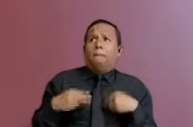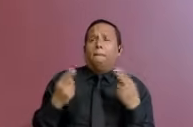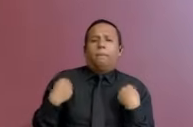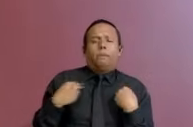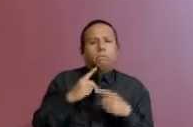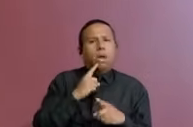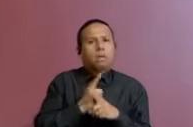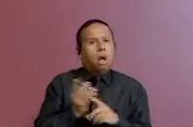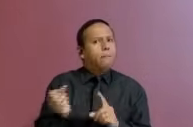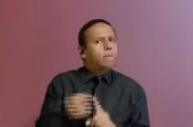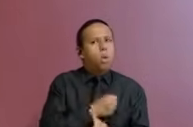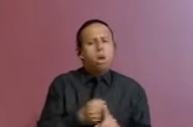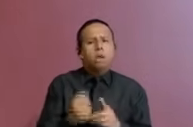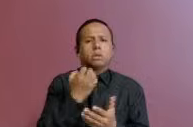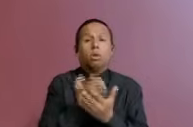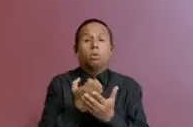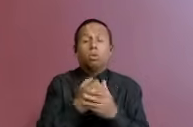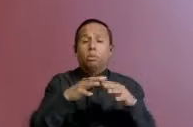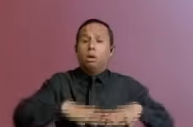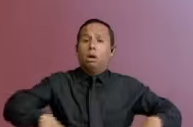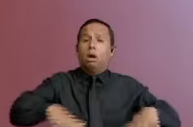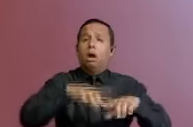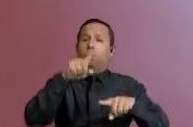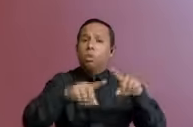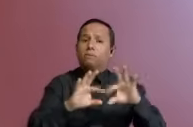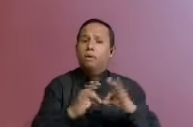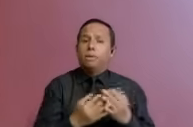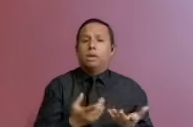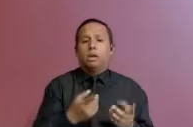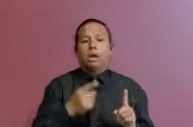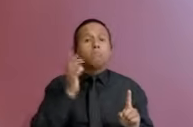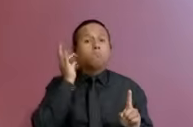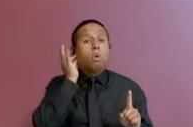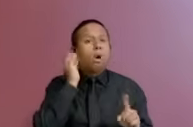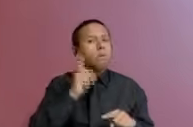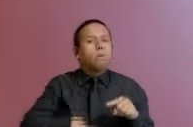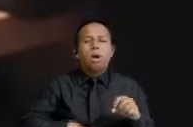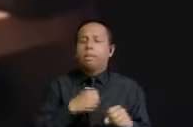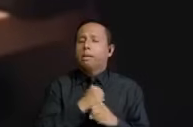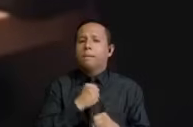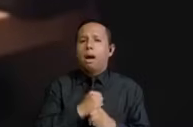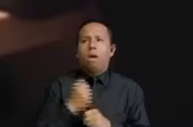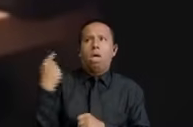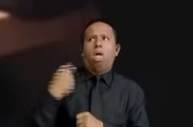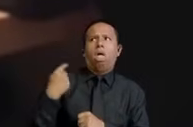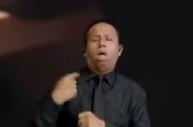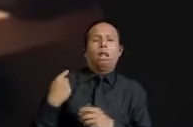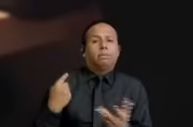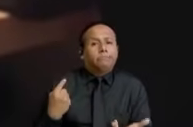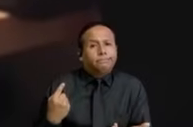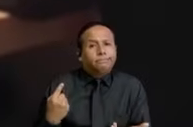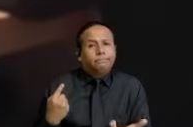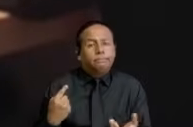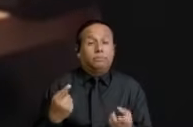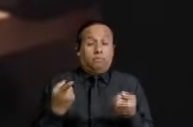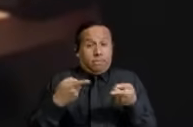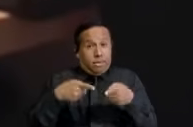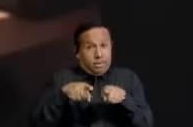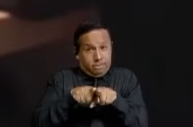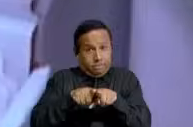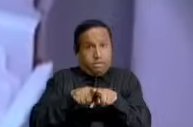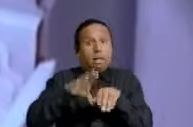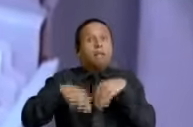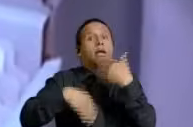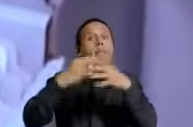económica en el cual la mujer no le permiten que trabaje en lo absoluto Por lo general cuando la pareja decide